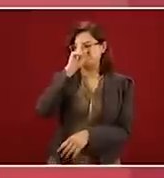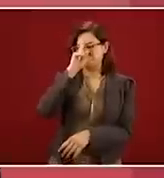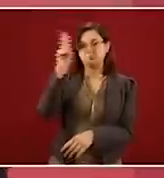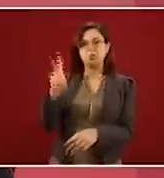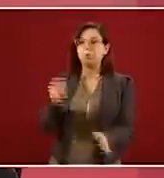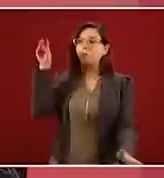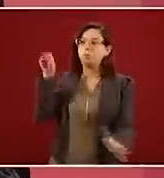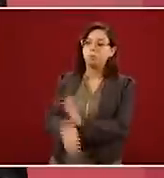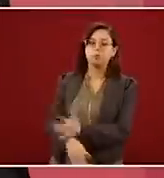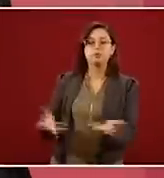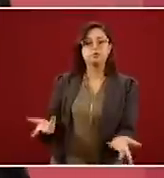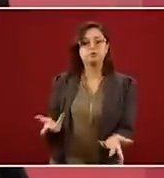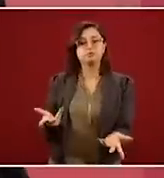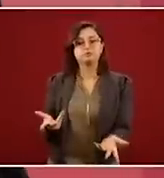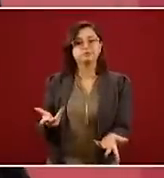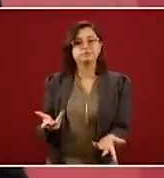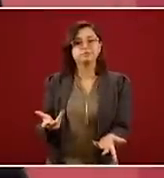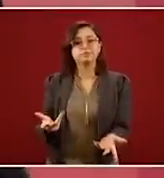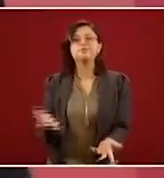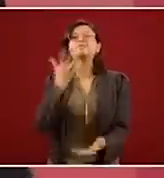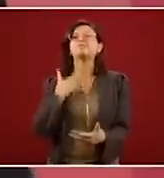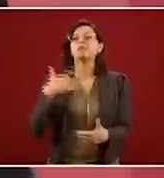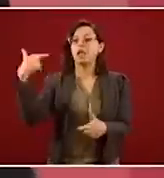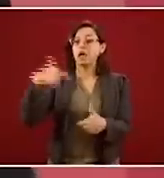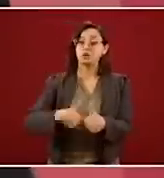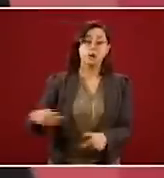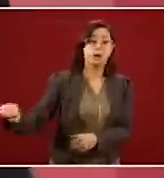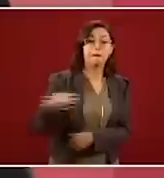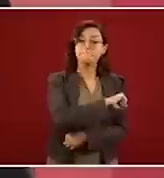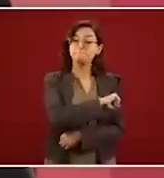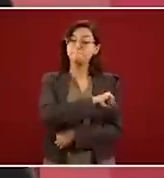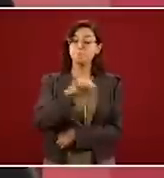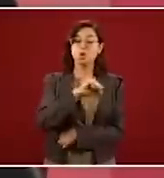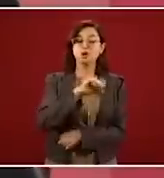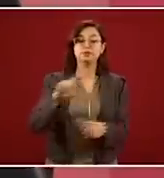Observen cuánto aumentó el precio de las gasolinas.